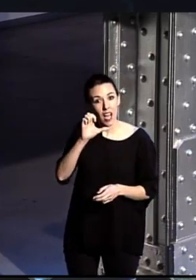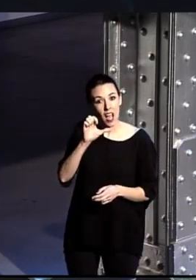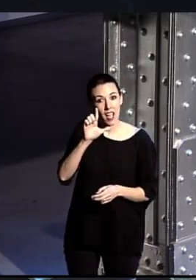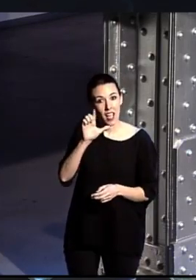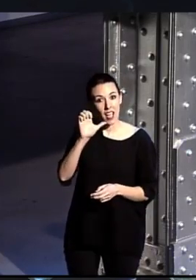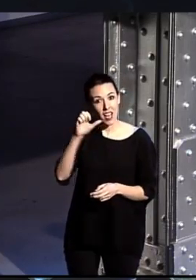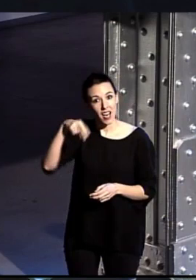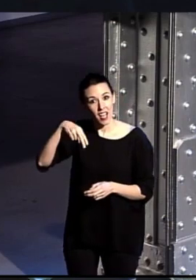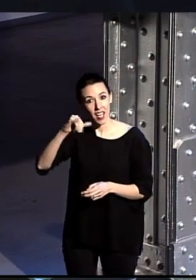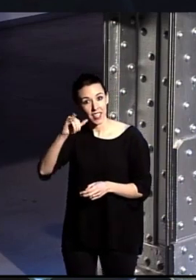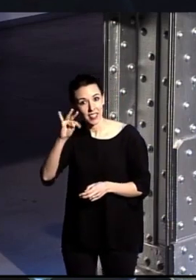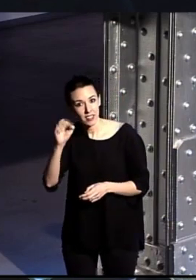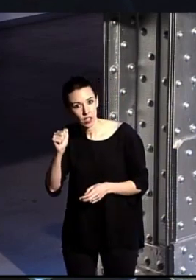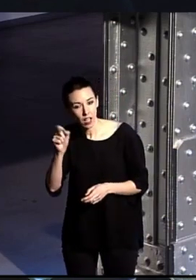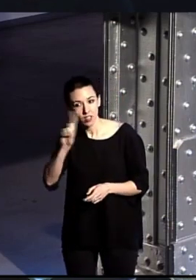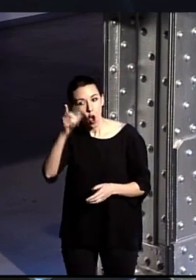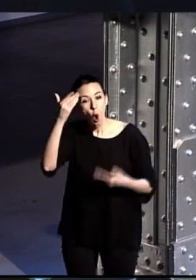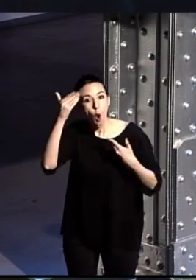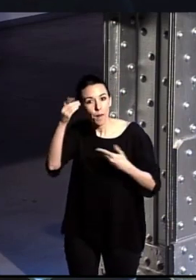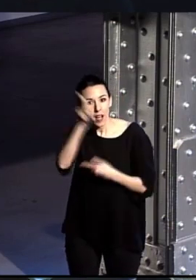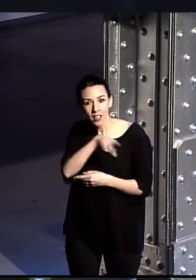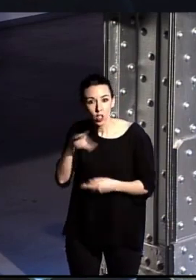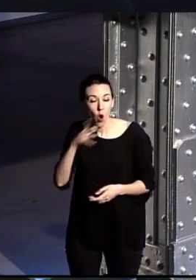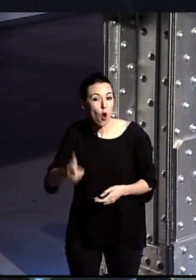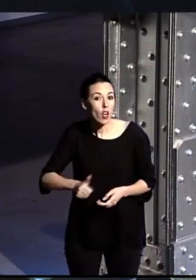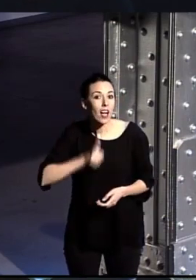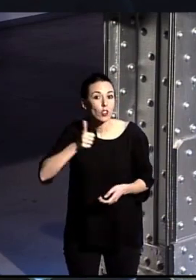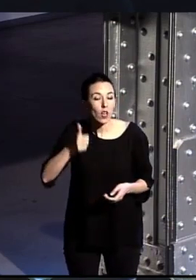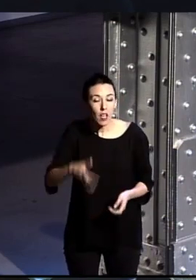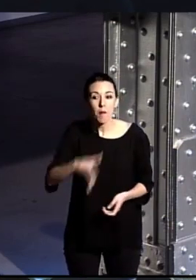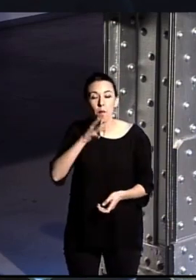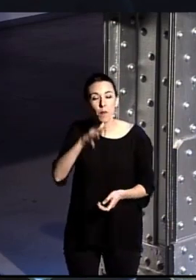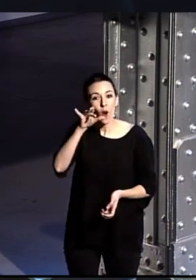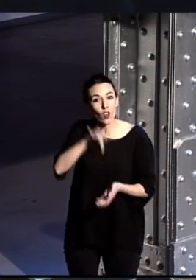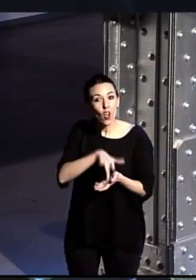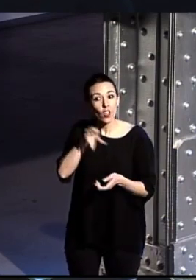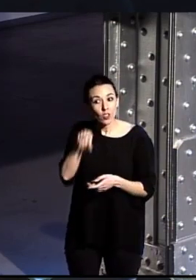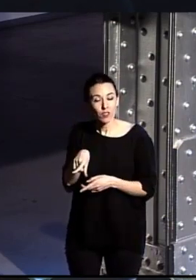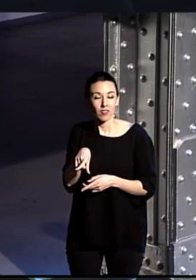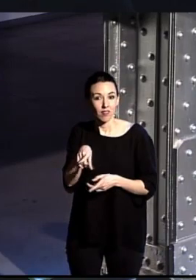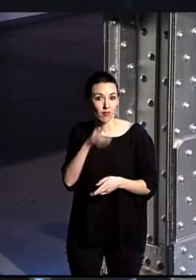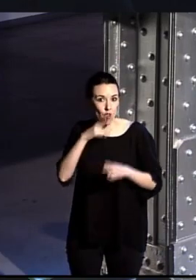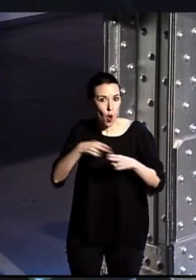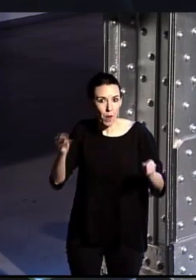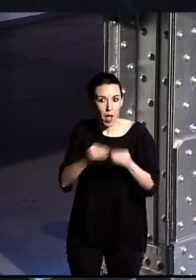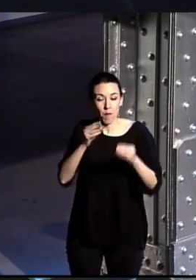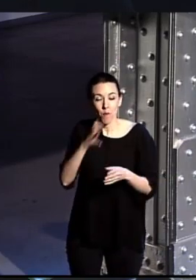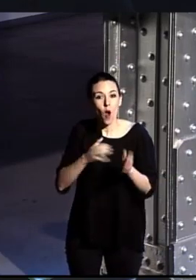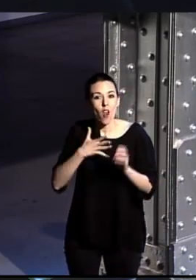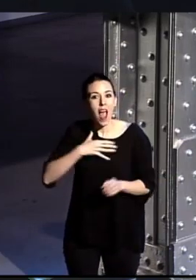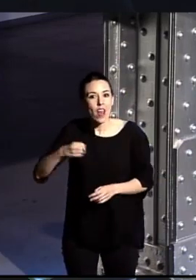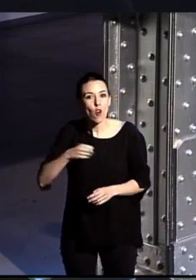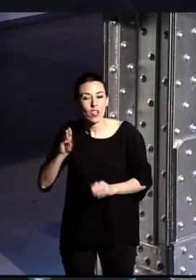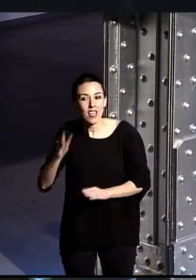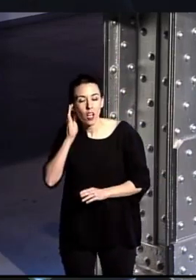Elenita. Y yo no sé si es un homenaje a Verne o no, o ha sido casualidad, porque sus heroínas, varias